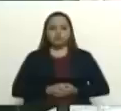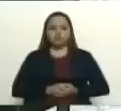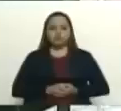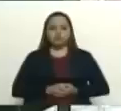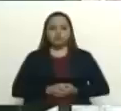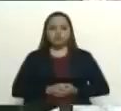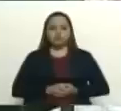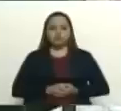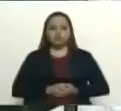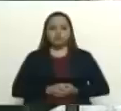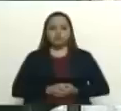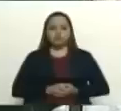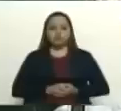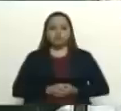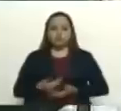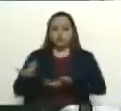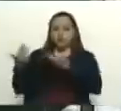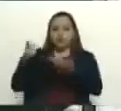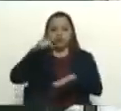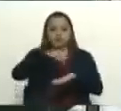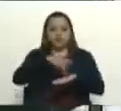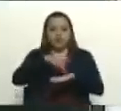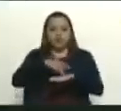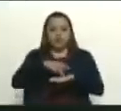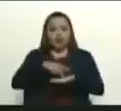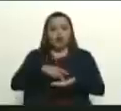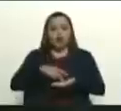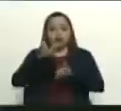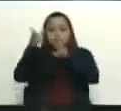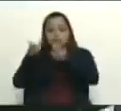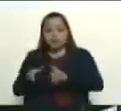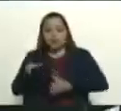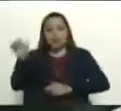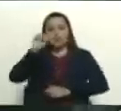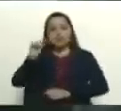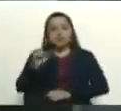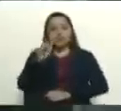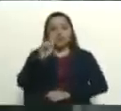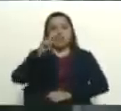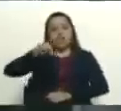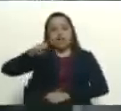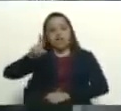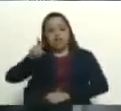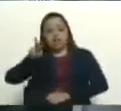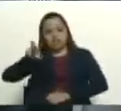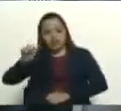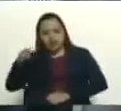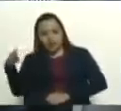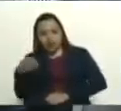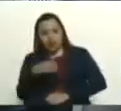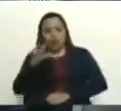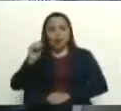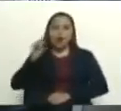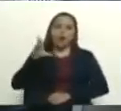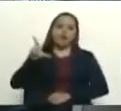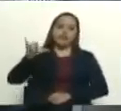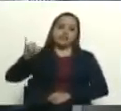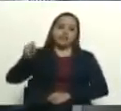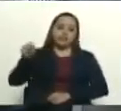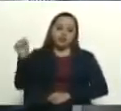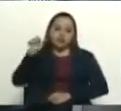Bien, ha sido la intervención de Sandra Oblitas, una de las personas más allegadas a Tibisay Lucena, quien compartió con